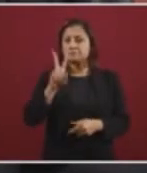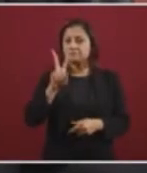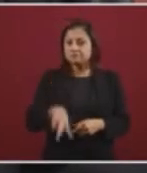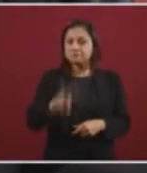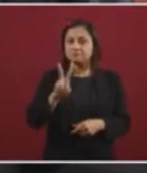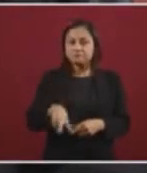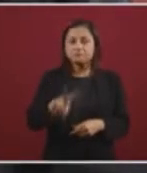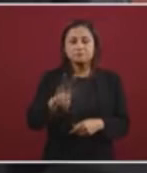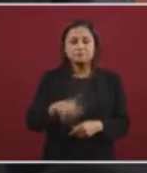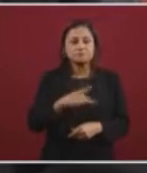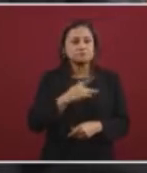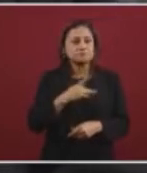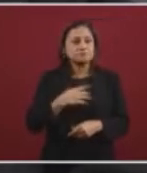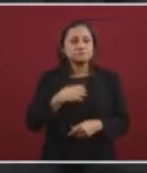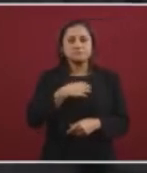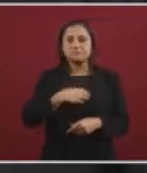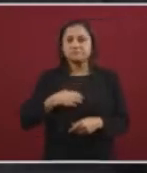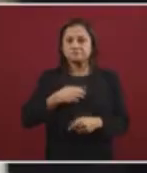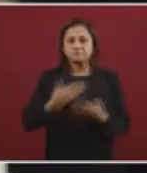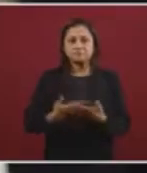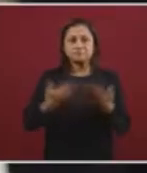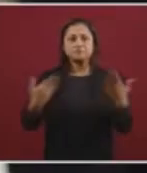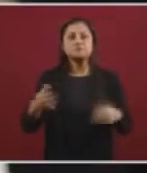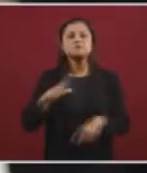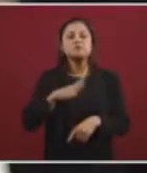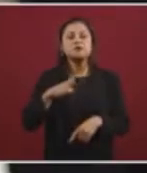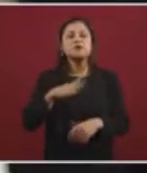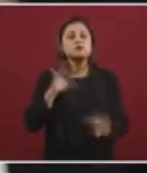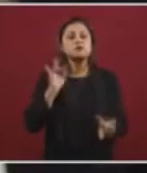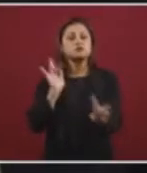ventaja de contar con las redes sociales.